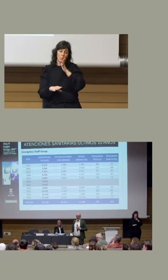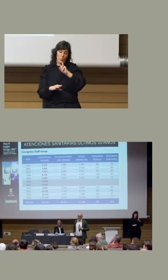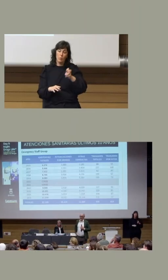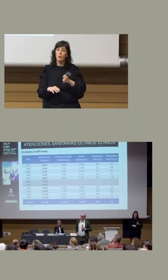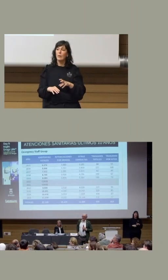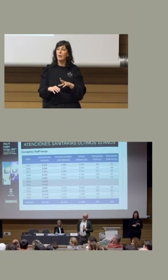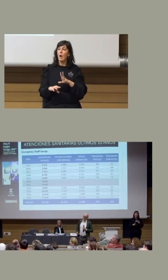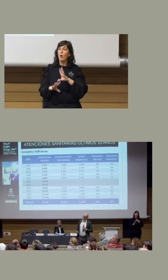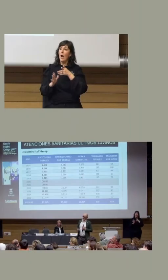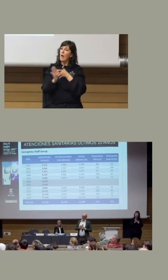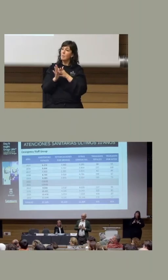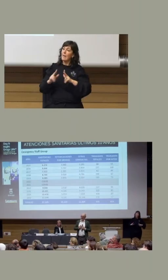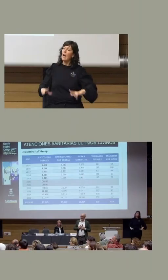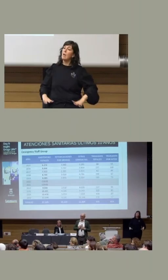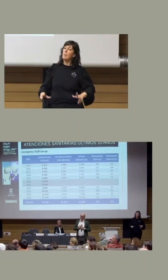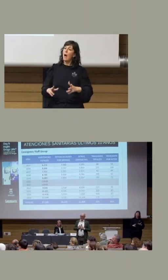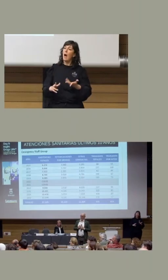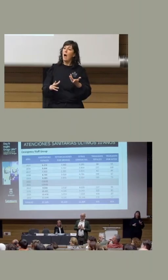Ibiza.